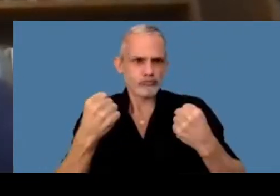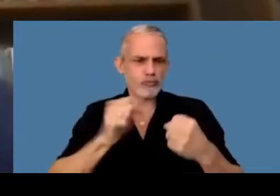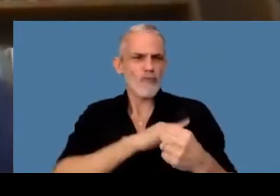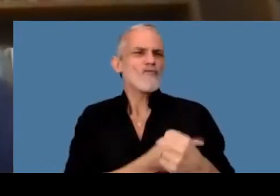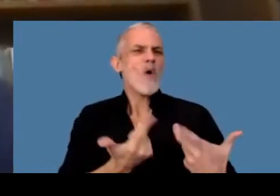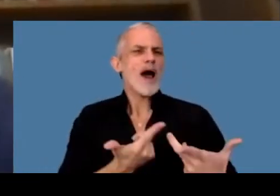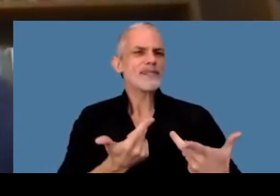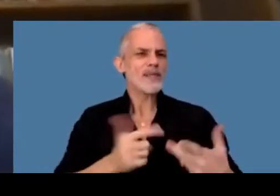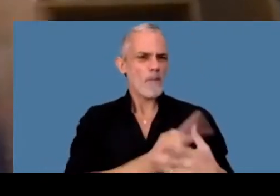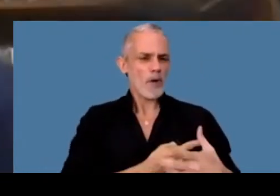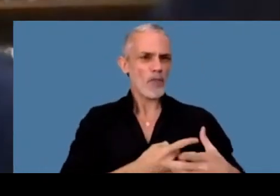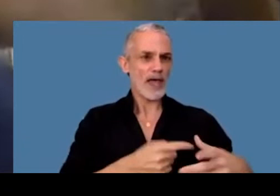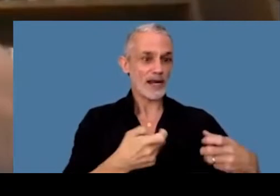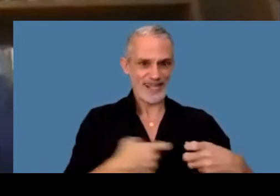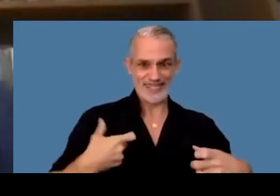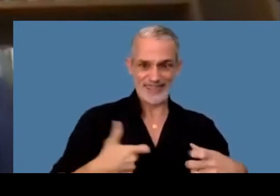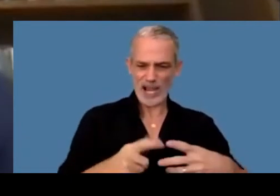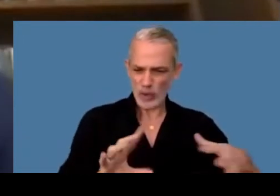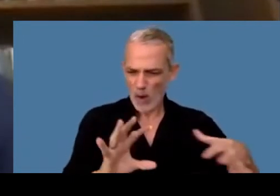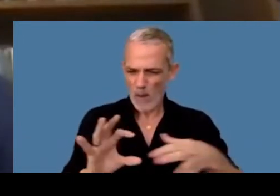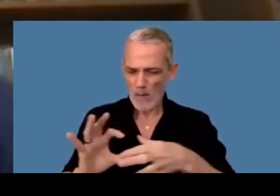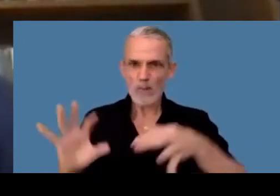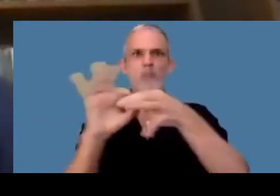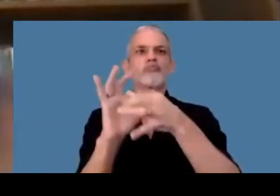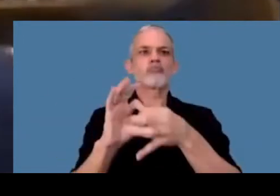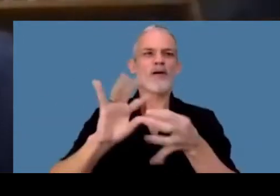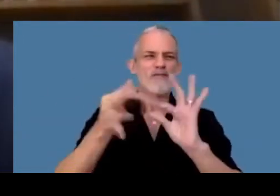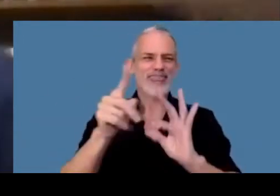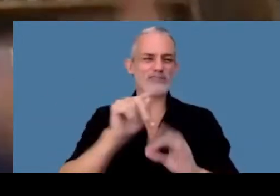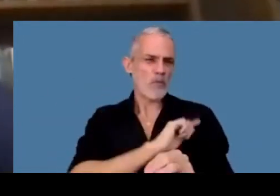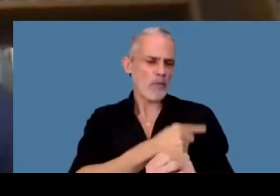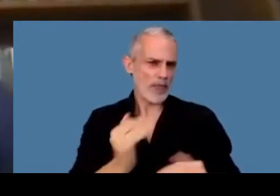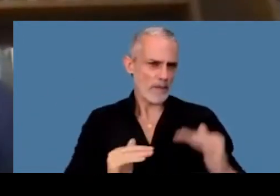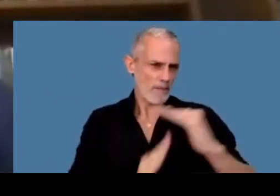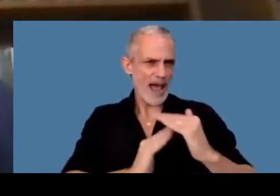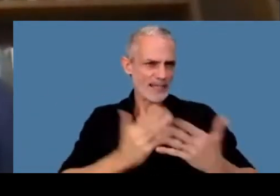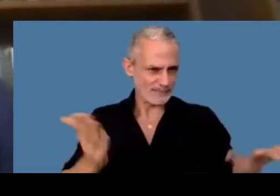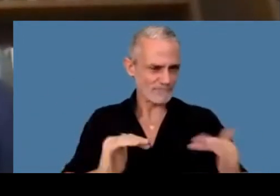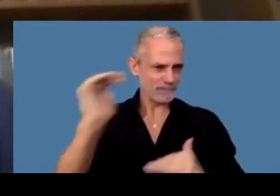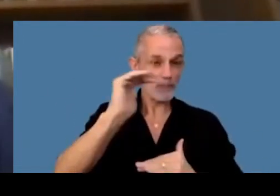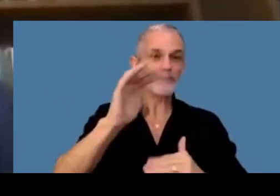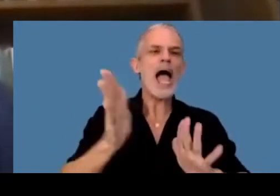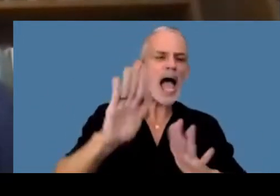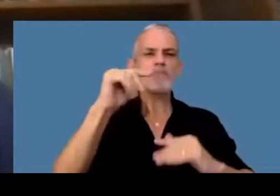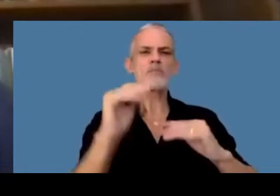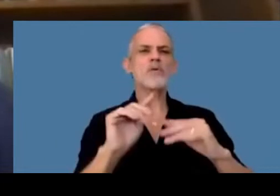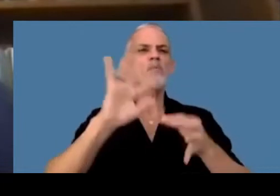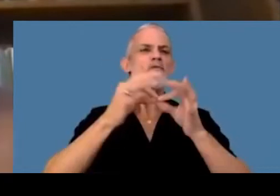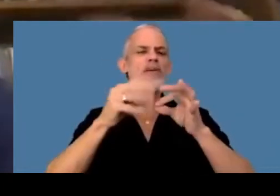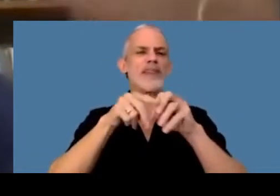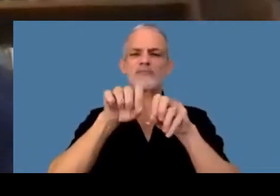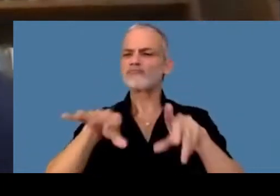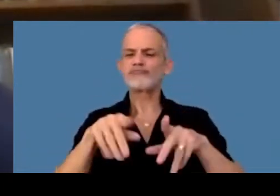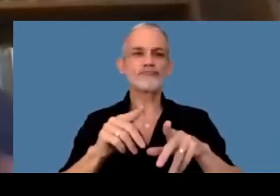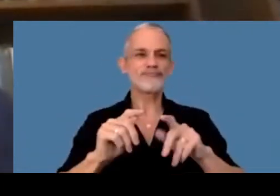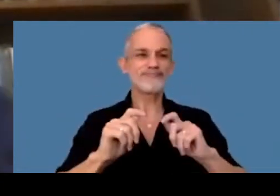esta lógica y a partir de ahí delegar inclusive en las federaciones ciertas facultades,